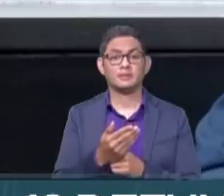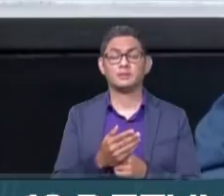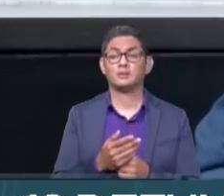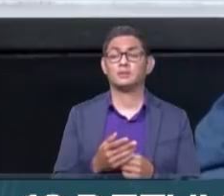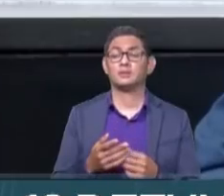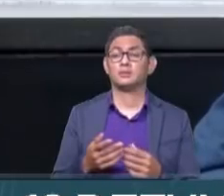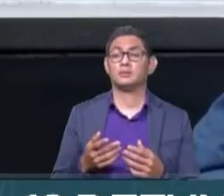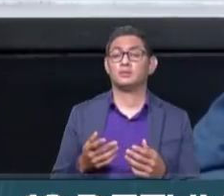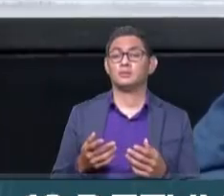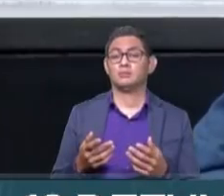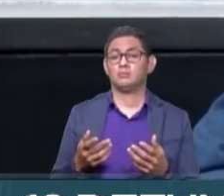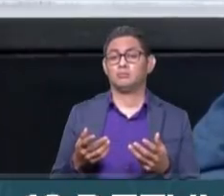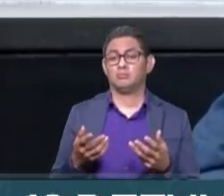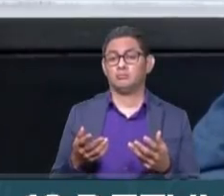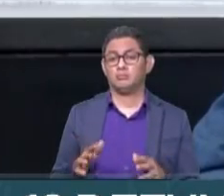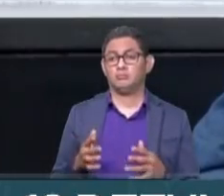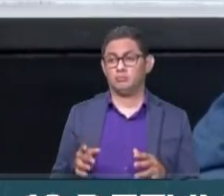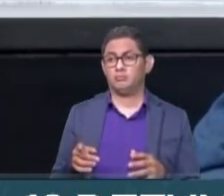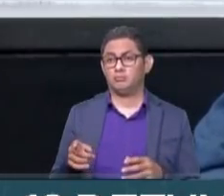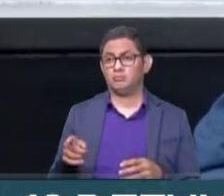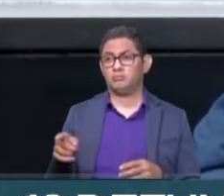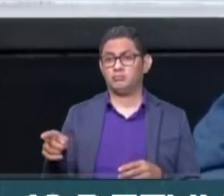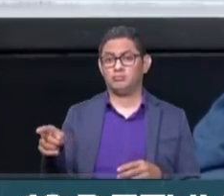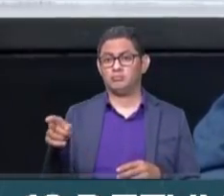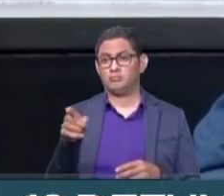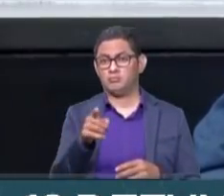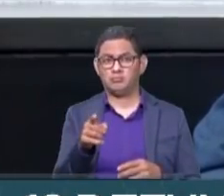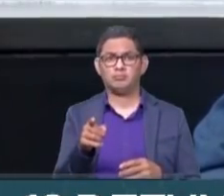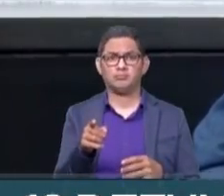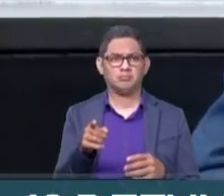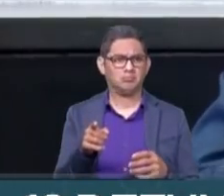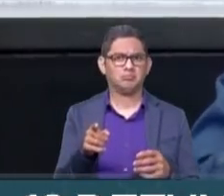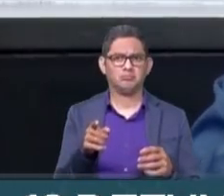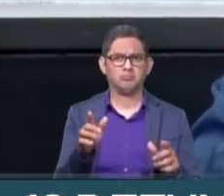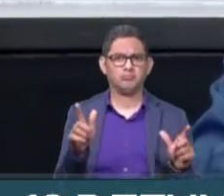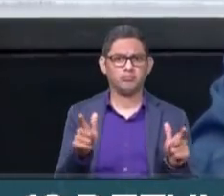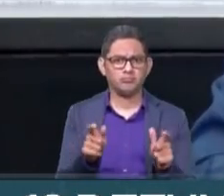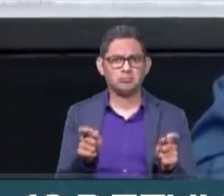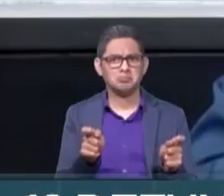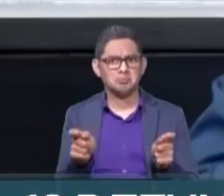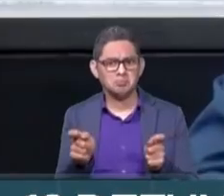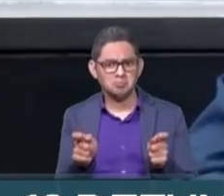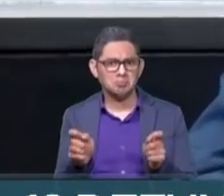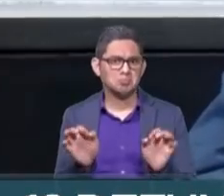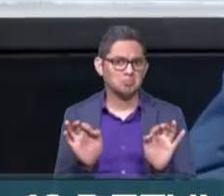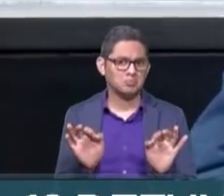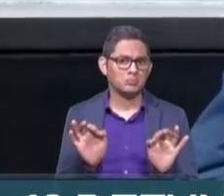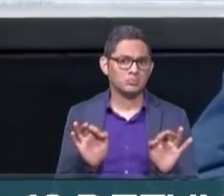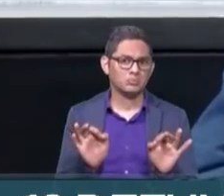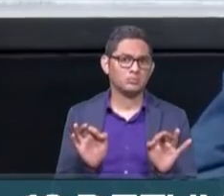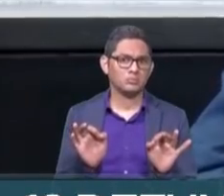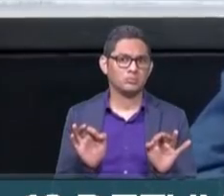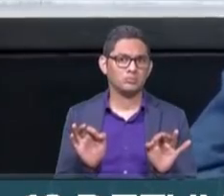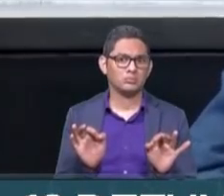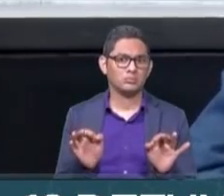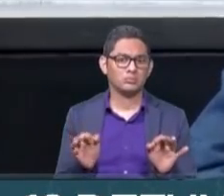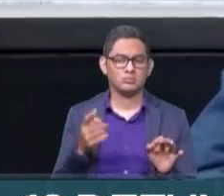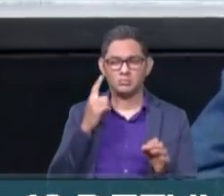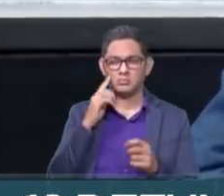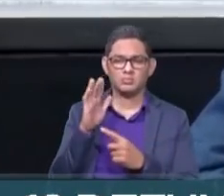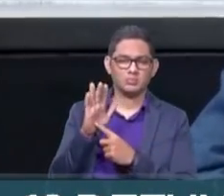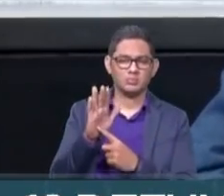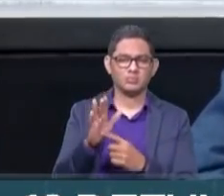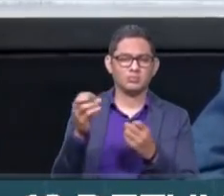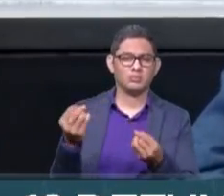como resultado un control adecuado hasta el momento de las cifras que